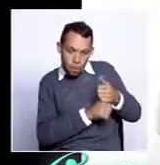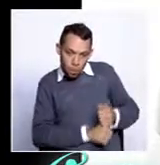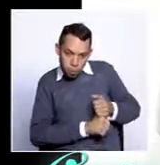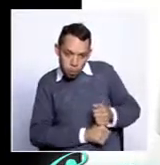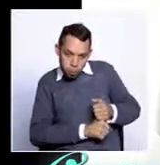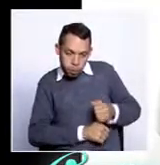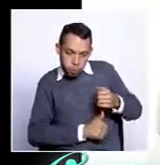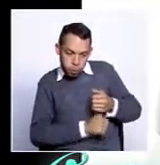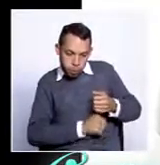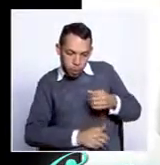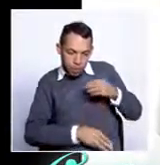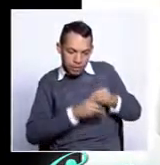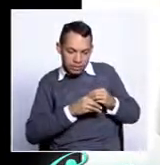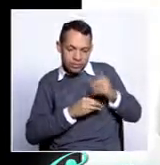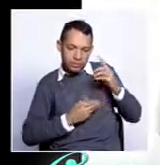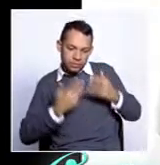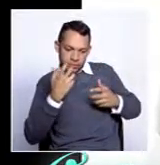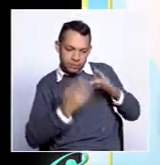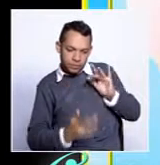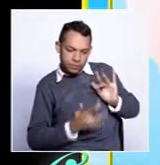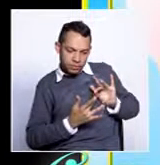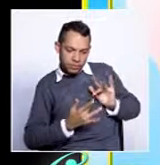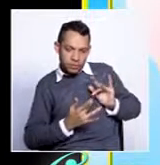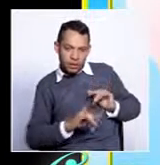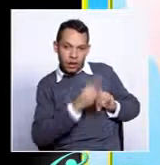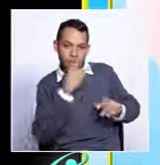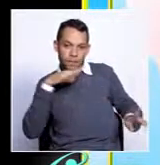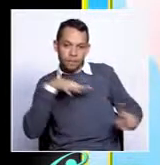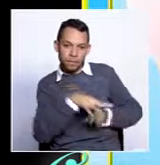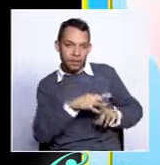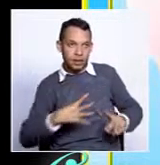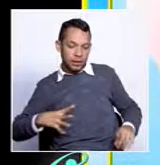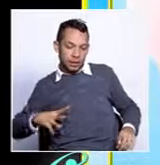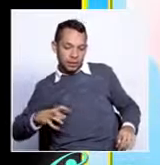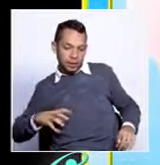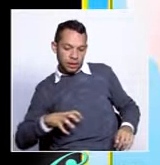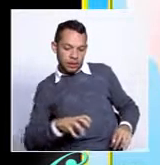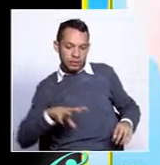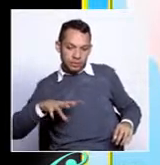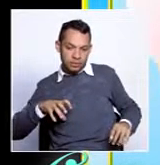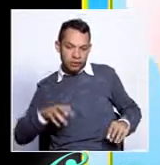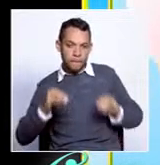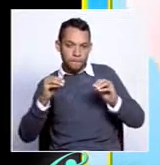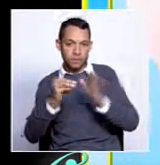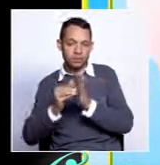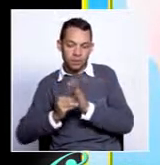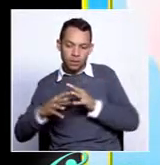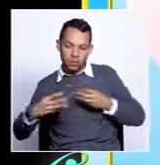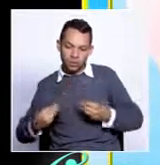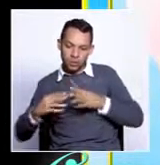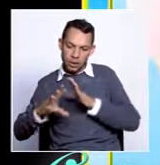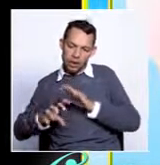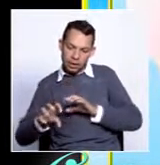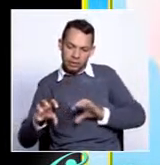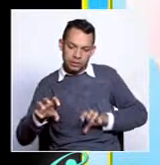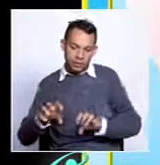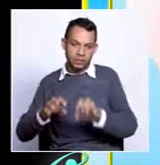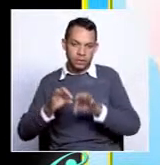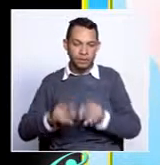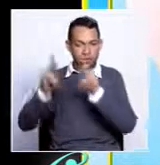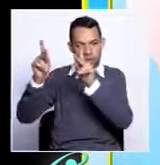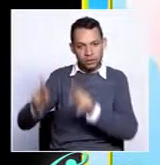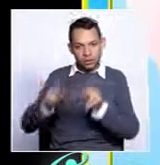descartar que ese proceso no haya llegado a un cáncer porque estamos así de cáncer de colon que la persona